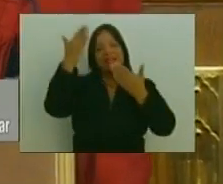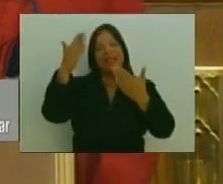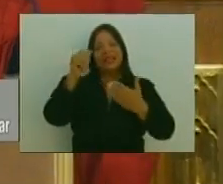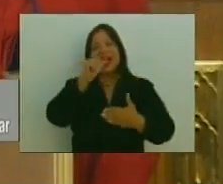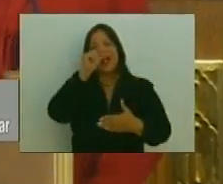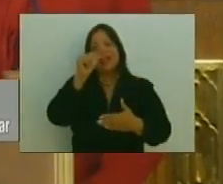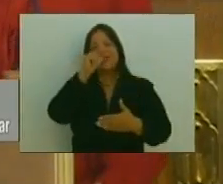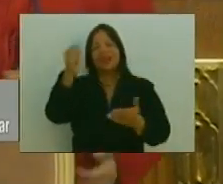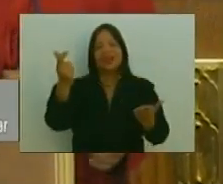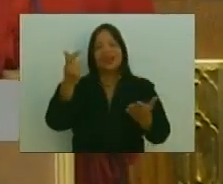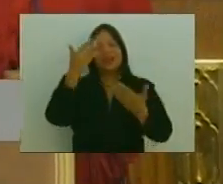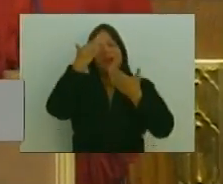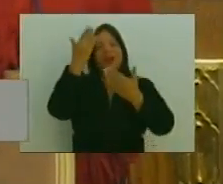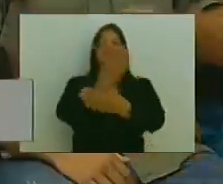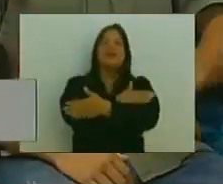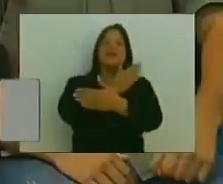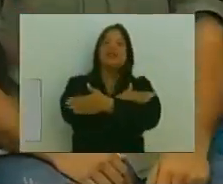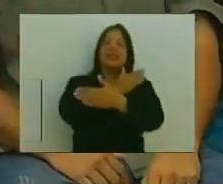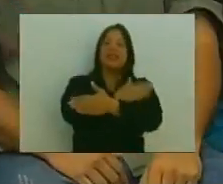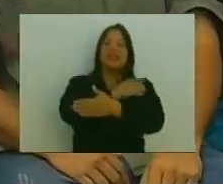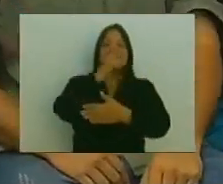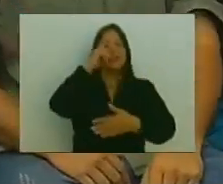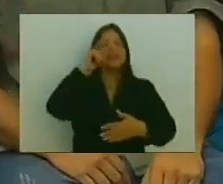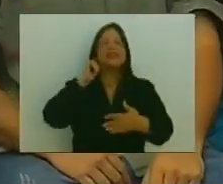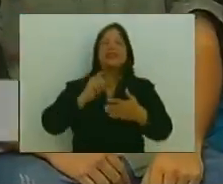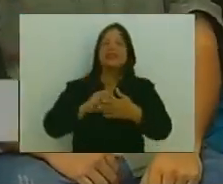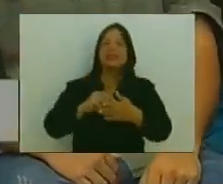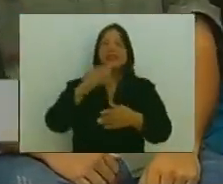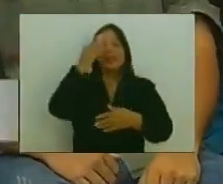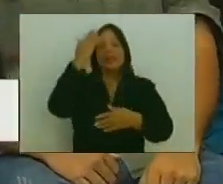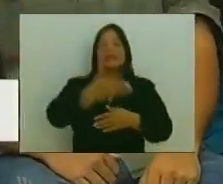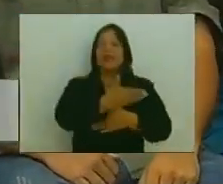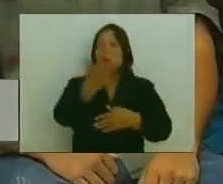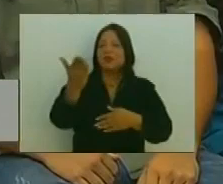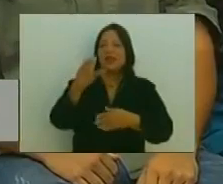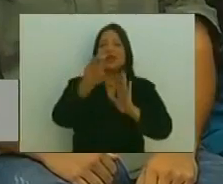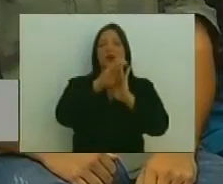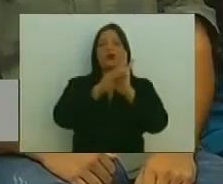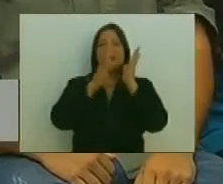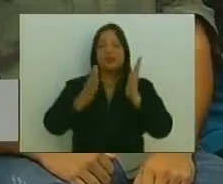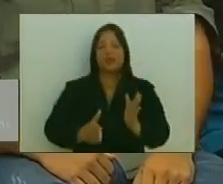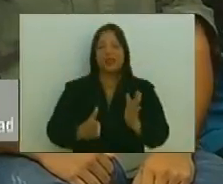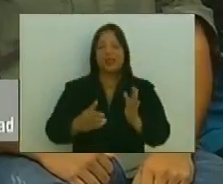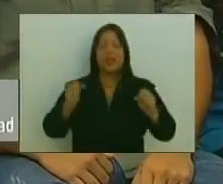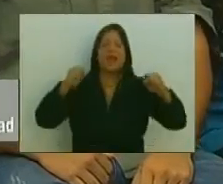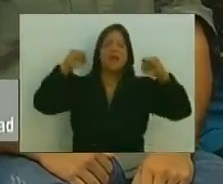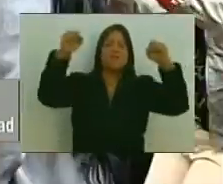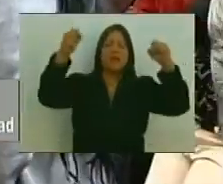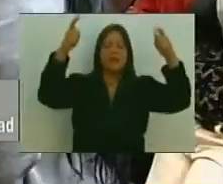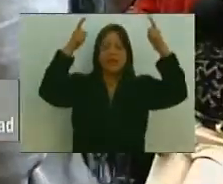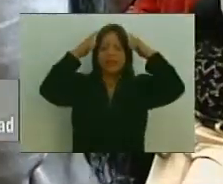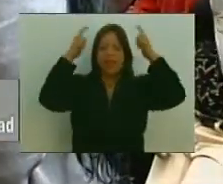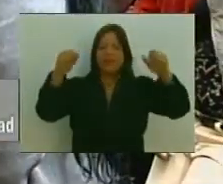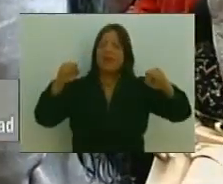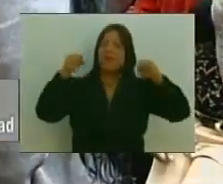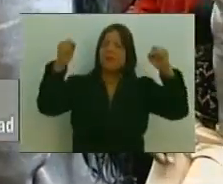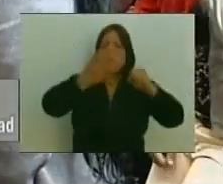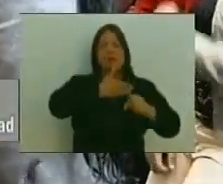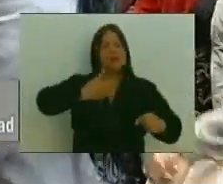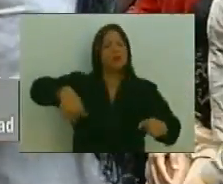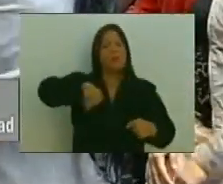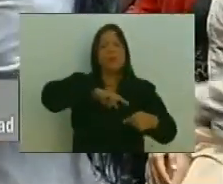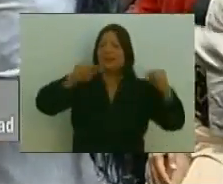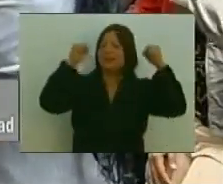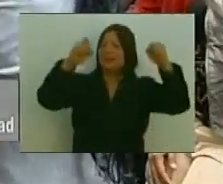Carmel, felicitaciones. Y gracias a ustedes, constituyentes. ¡Que viva Chávez! ¡Que viva nuestro